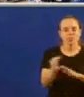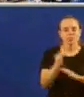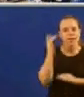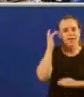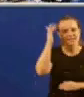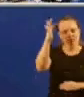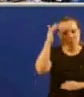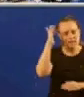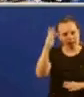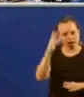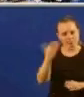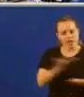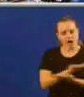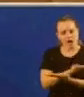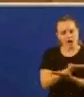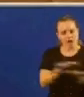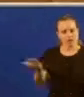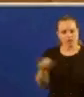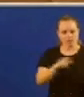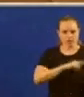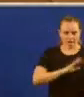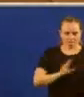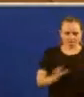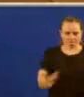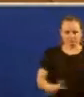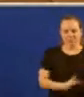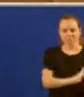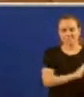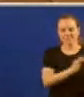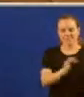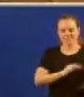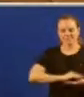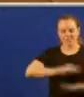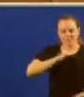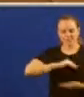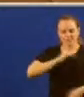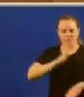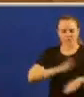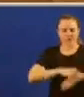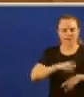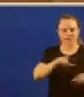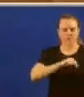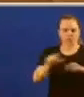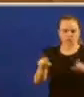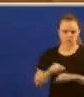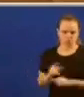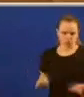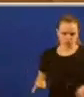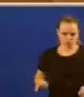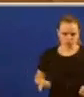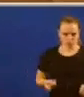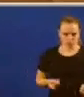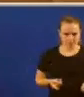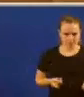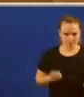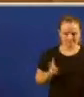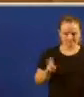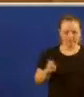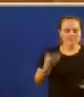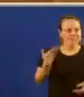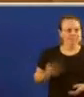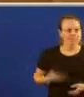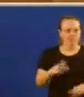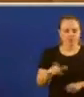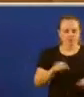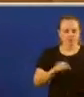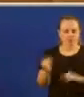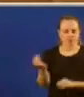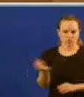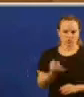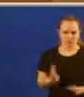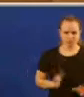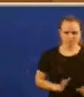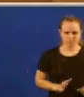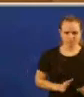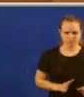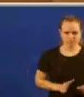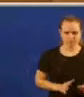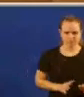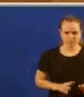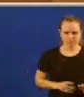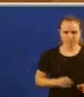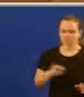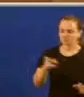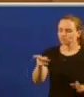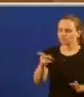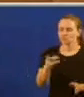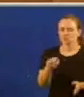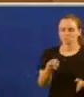confianza en sí mesmo e capacidade para poder tomar decisión sobre aqueles aspectos vitais. Vostede nunca foi capaz